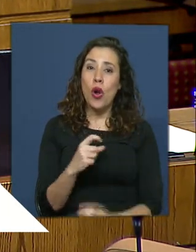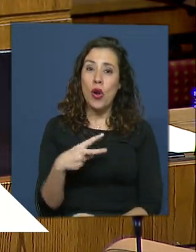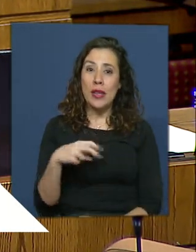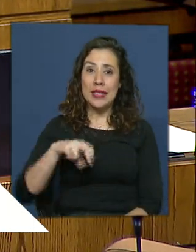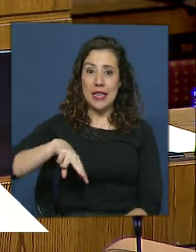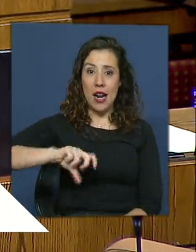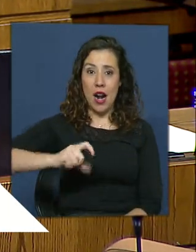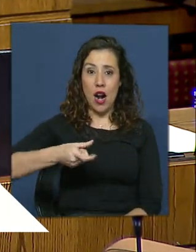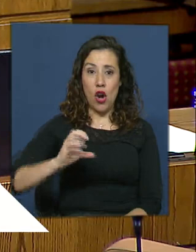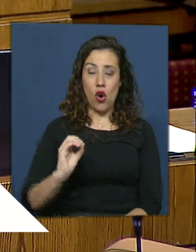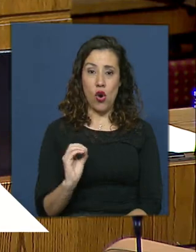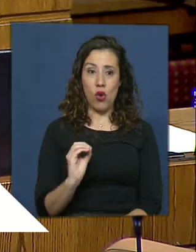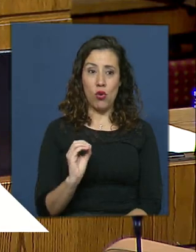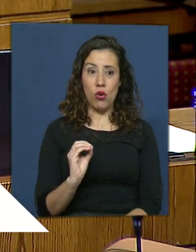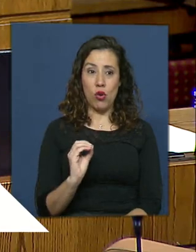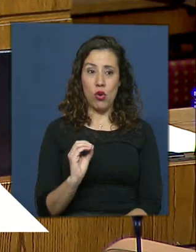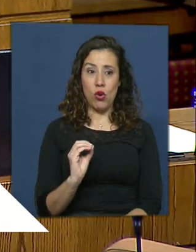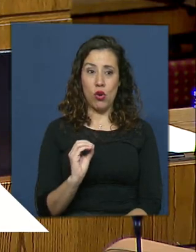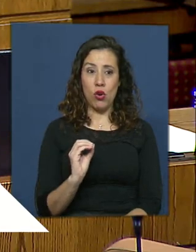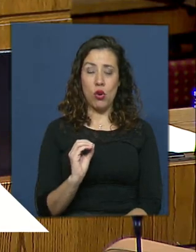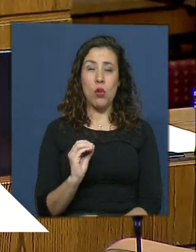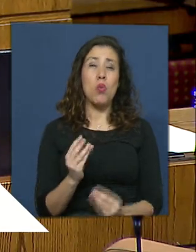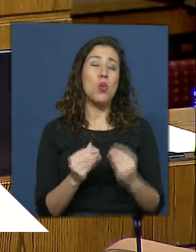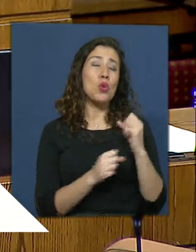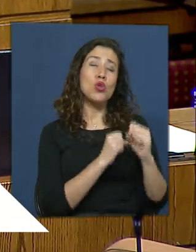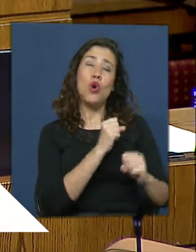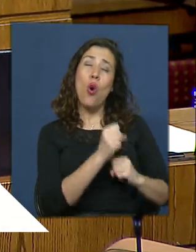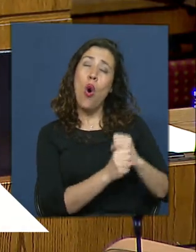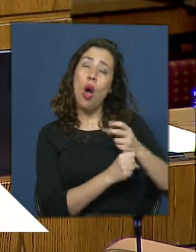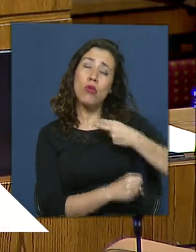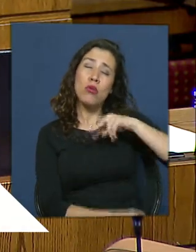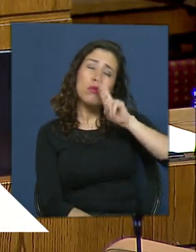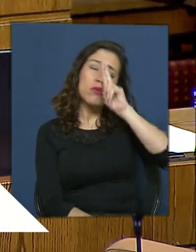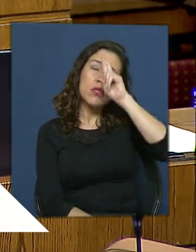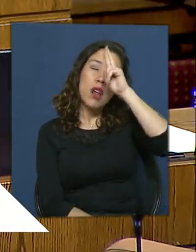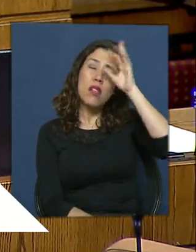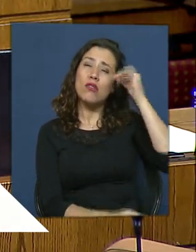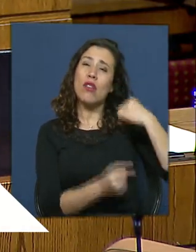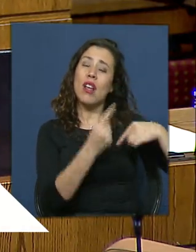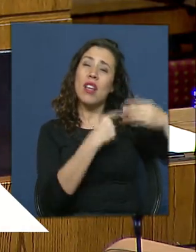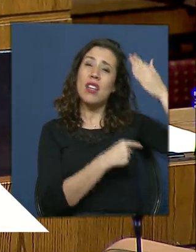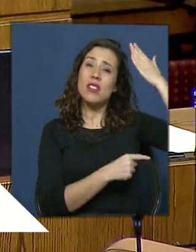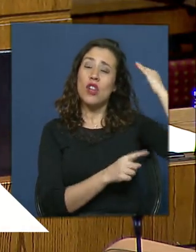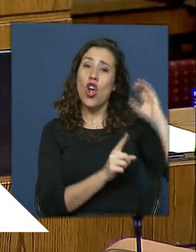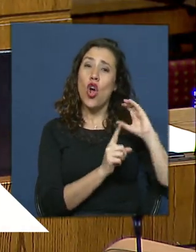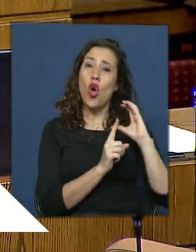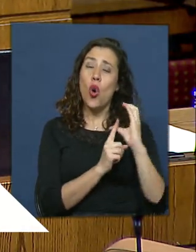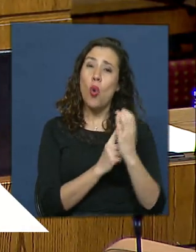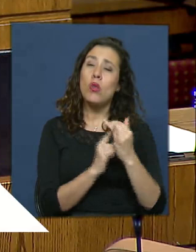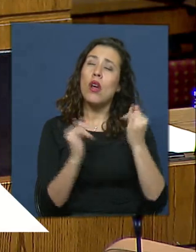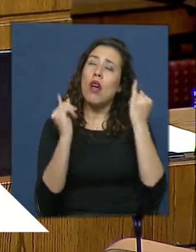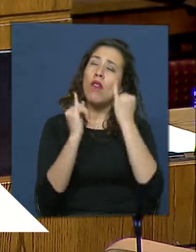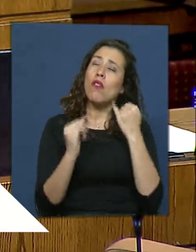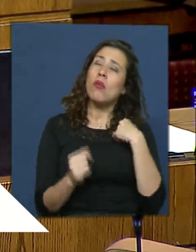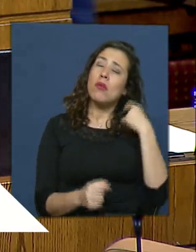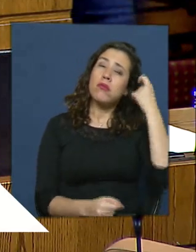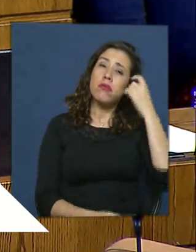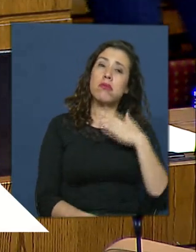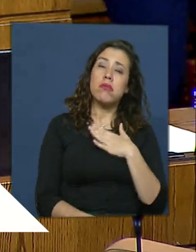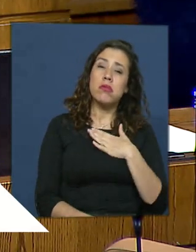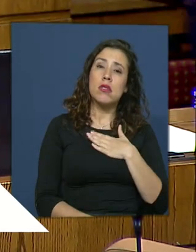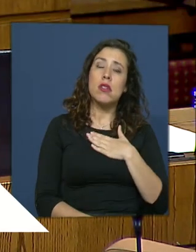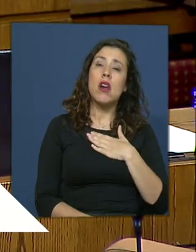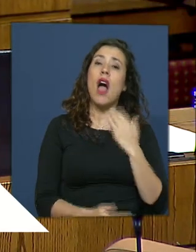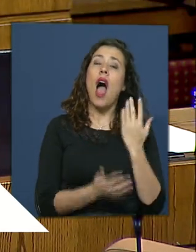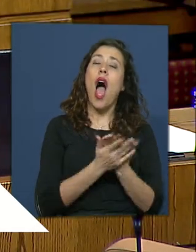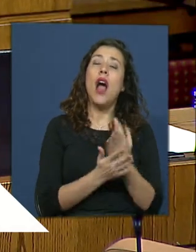chango. Por cientos de años nuestro patrimonio, tradiciones, historia, cultura y también idiosincrasia ha estado